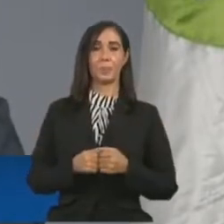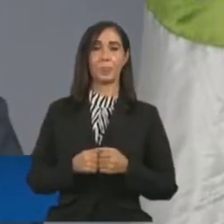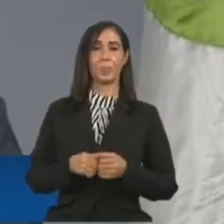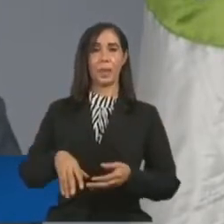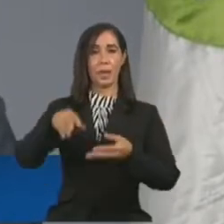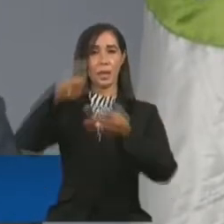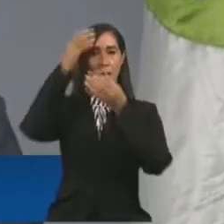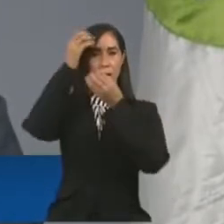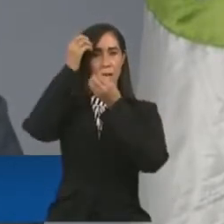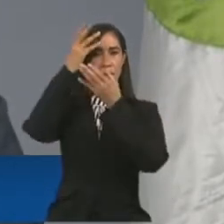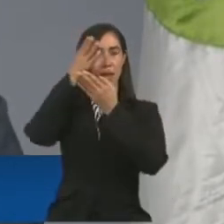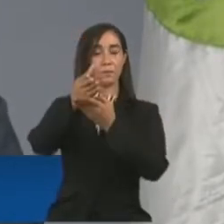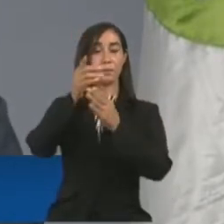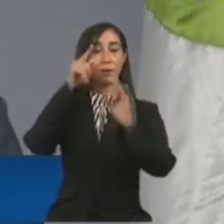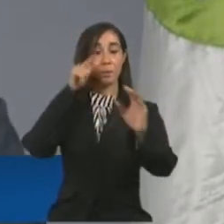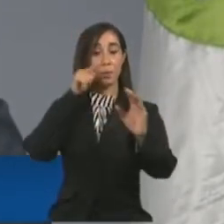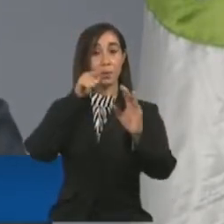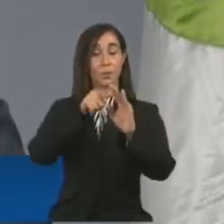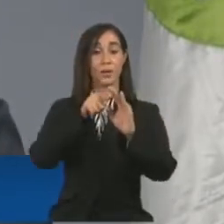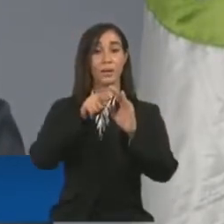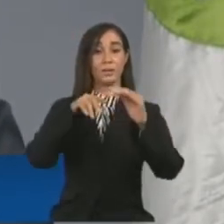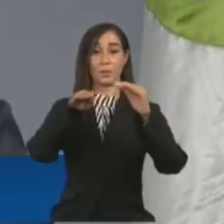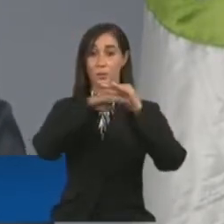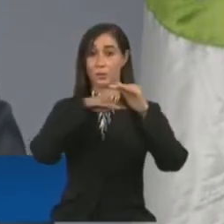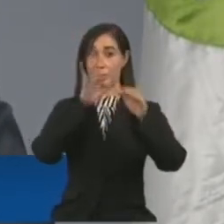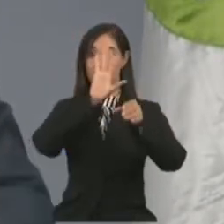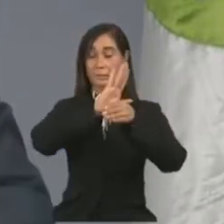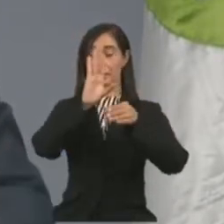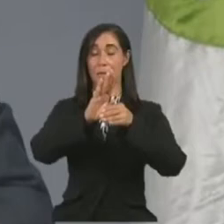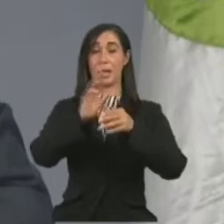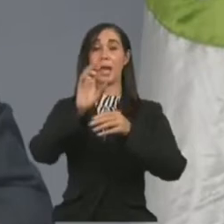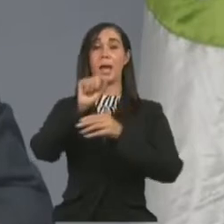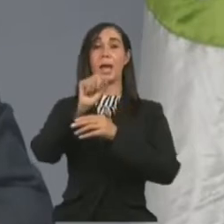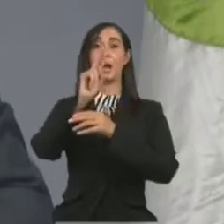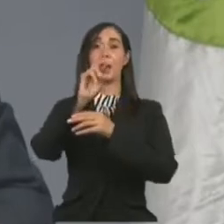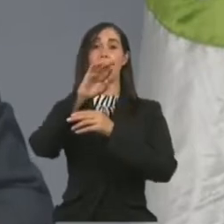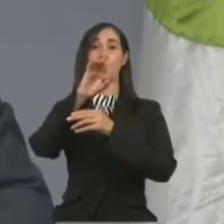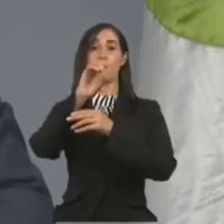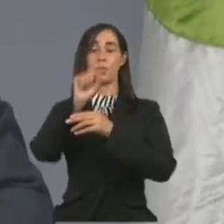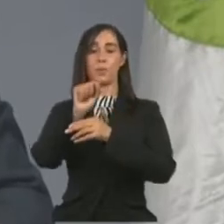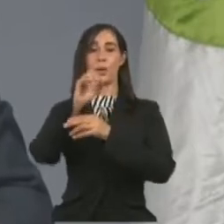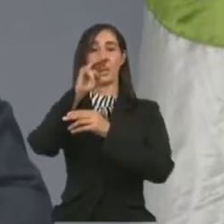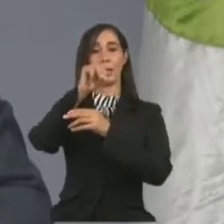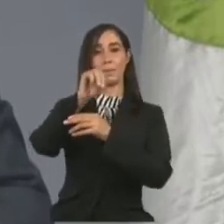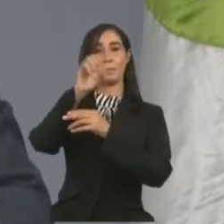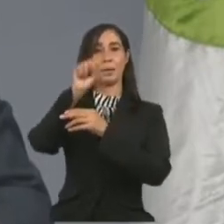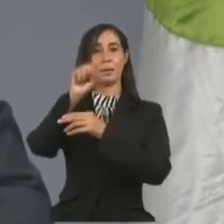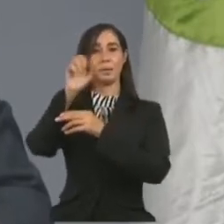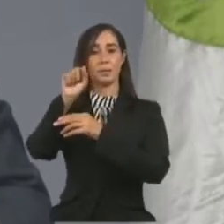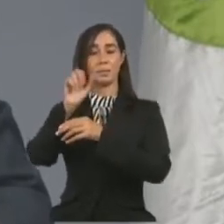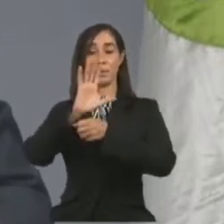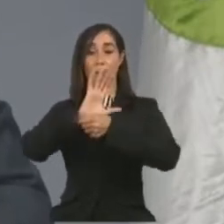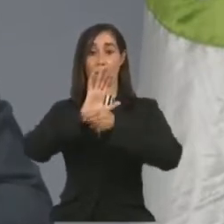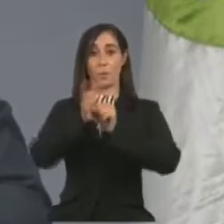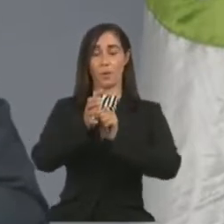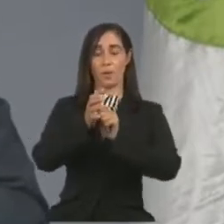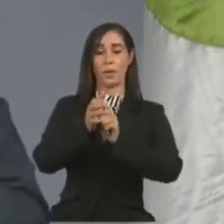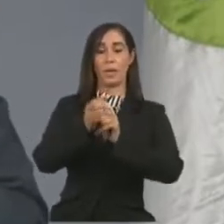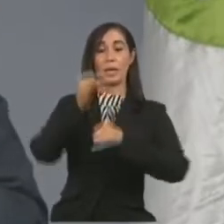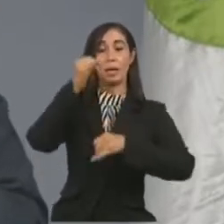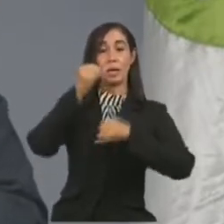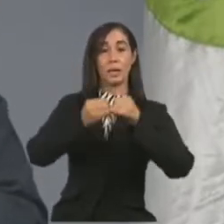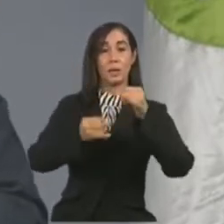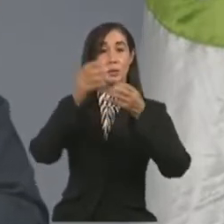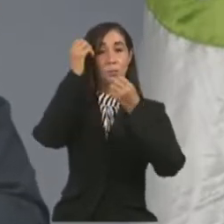Informamos con relación a la plataforma Aurora MSP COVID-19 que el último corte de